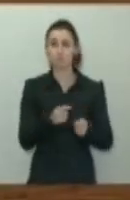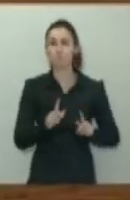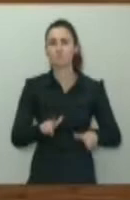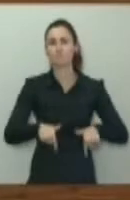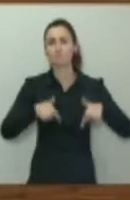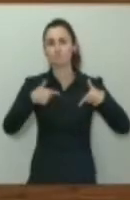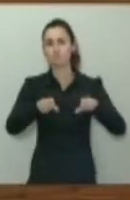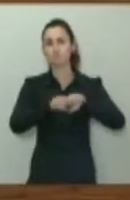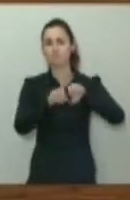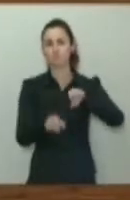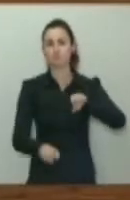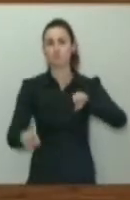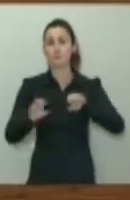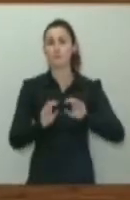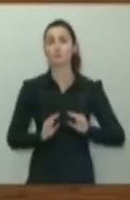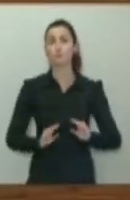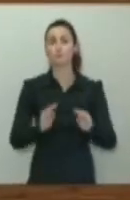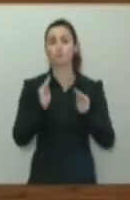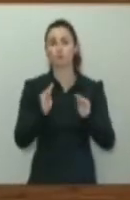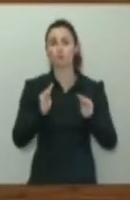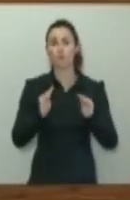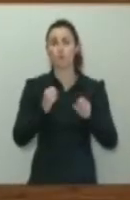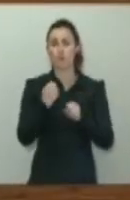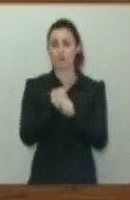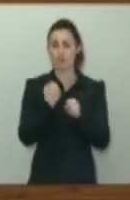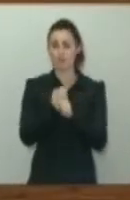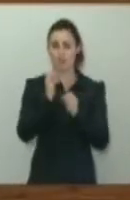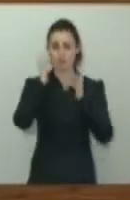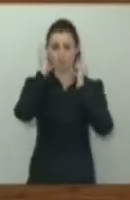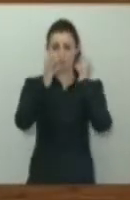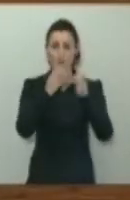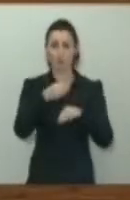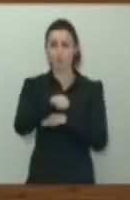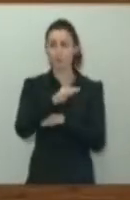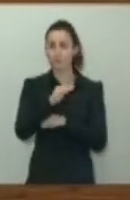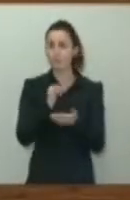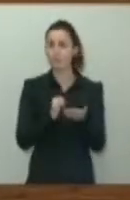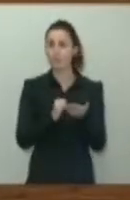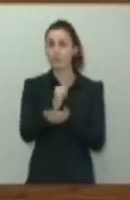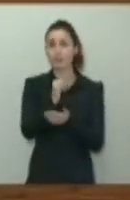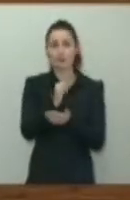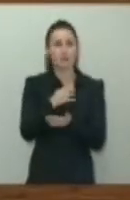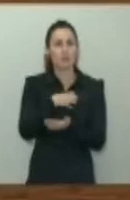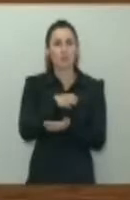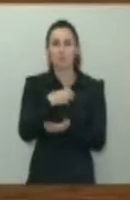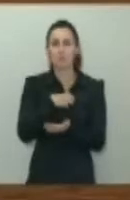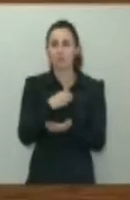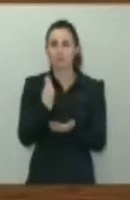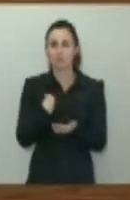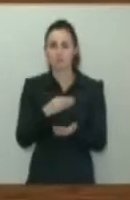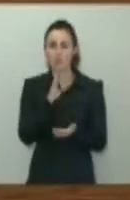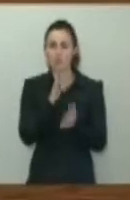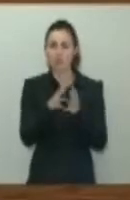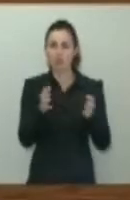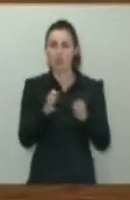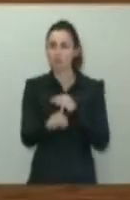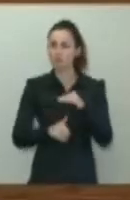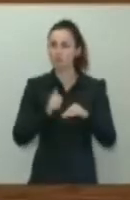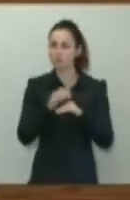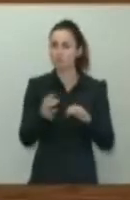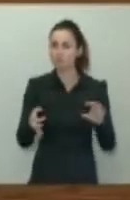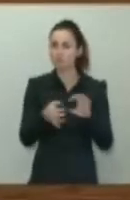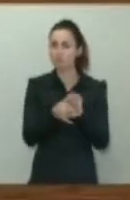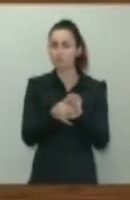la actividad agrícola, sin embargo, no responde por sus características a tales afecciones. Es por estas